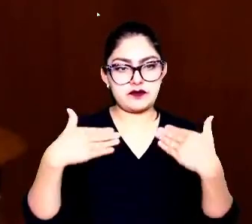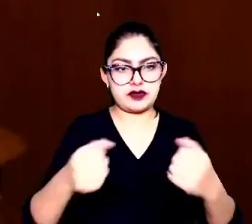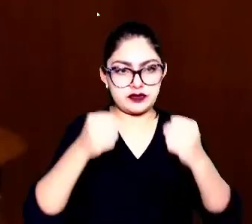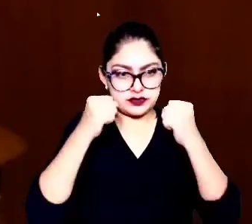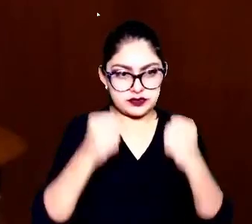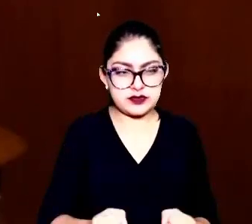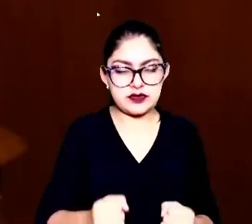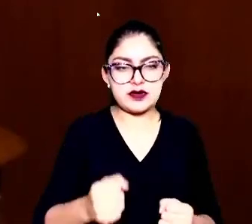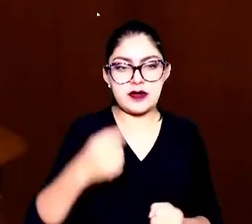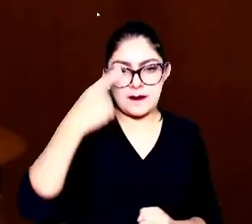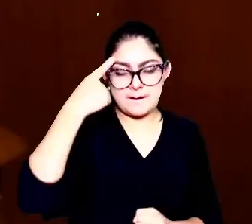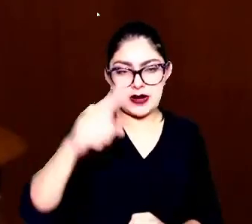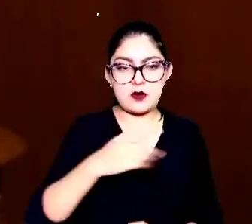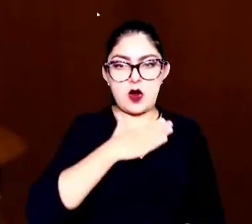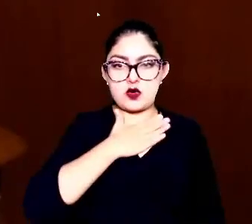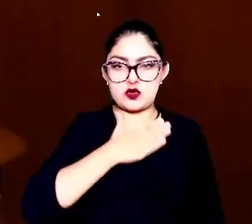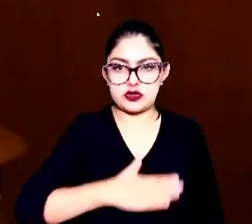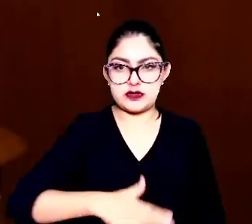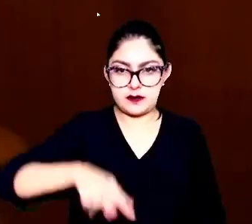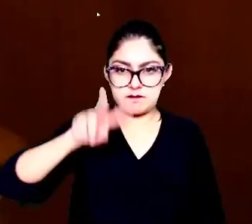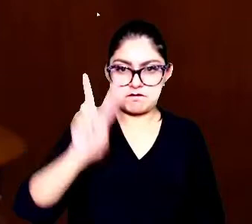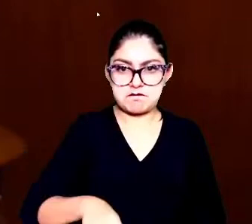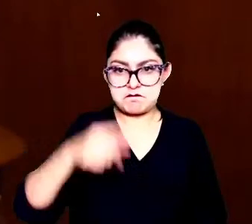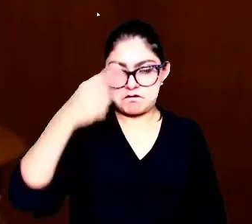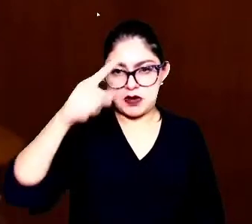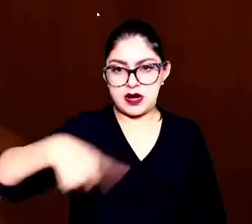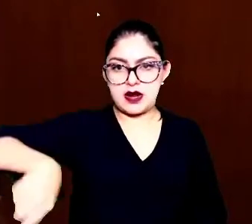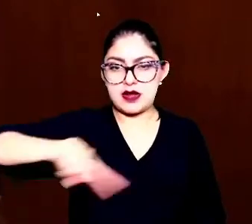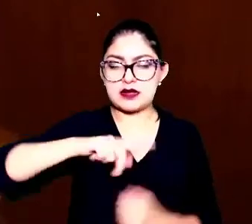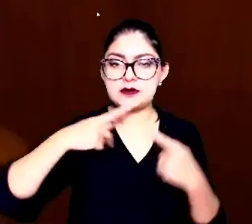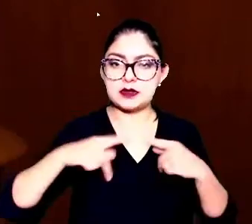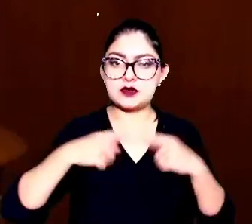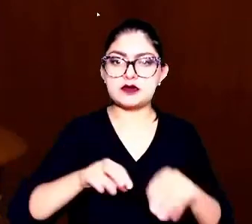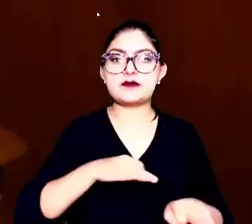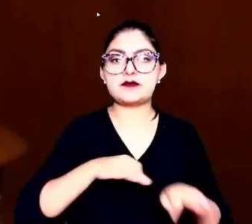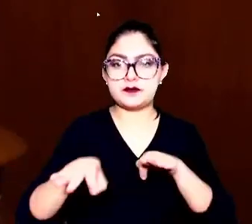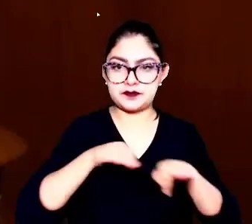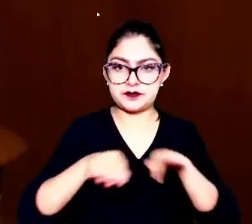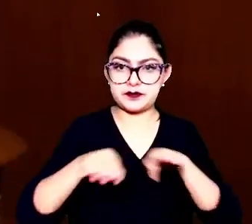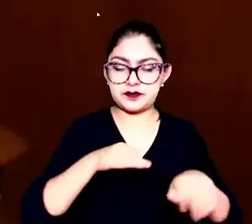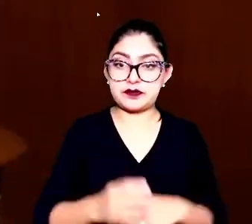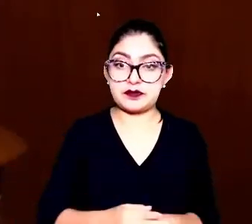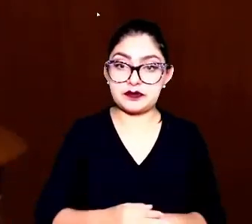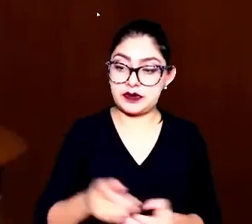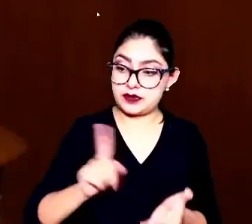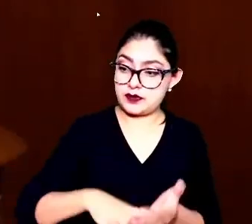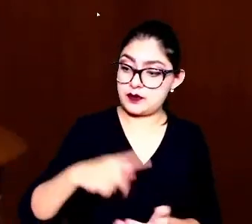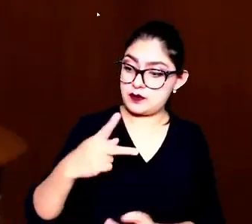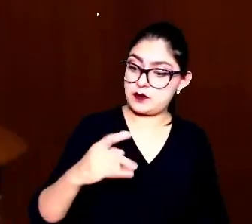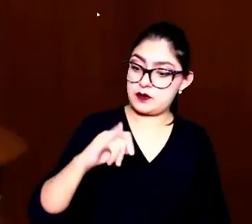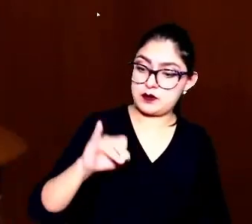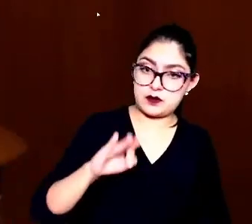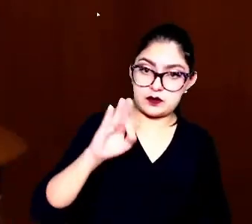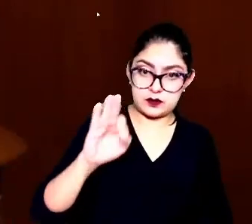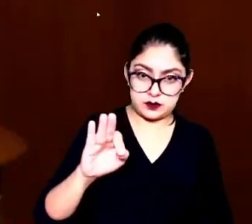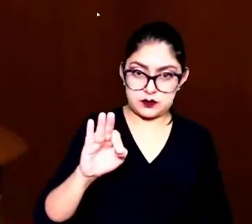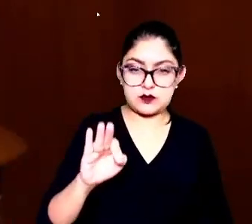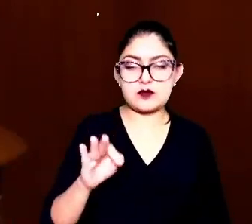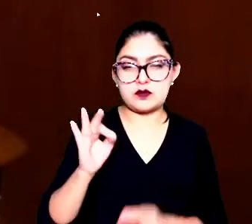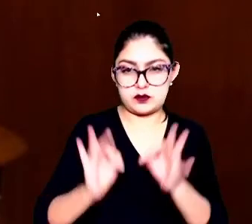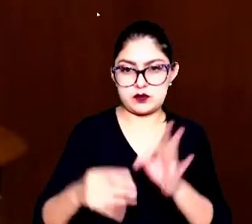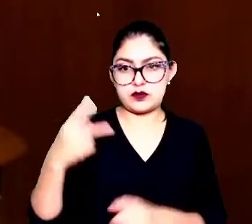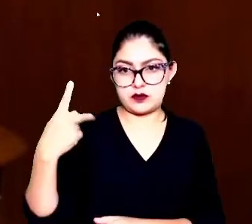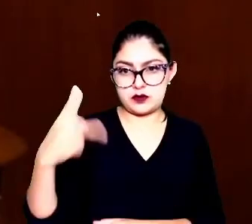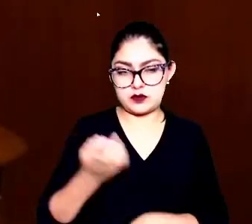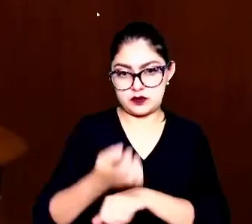real para los trabajadores el poder judicial del estado de lógico emprendió acciones a partir del